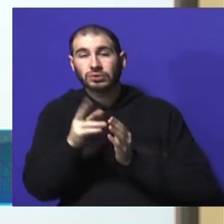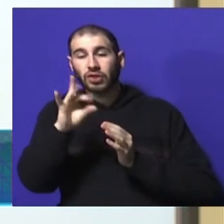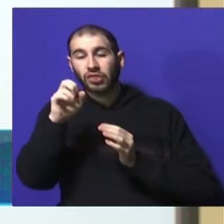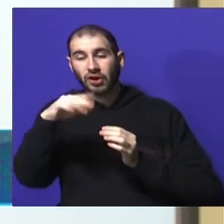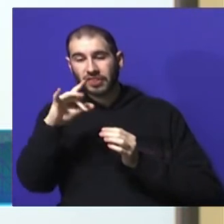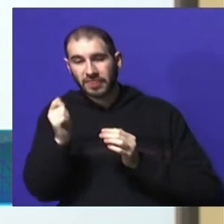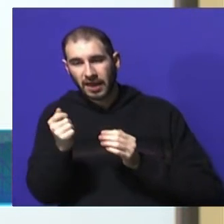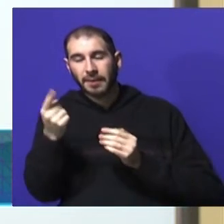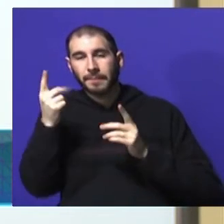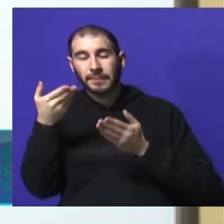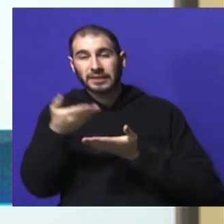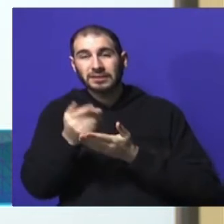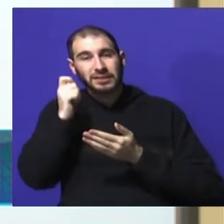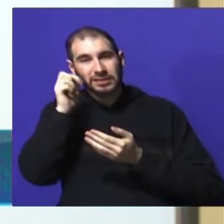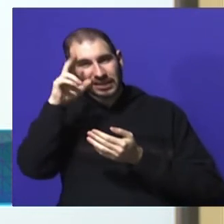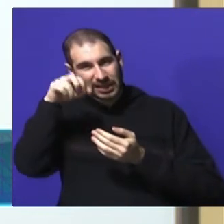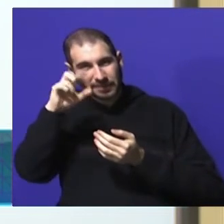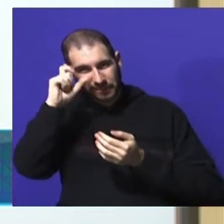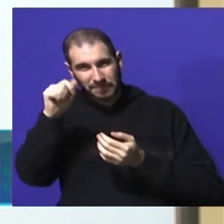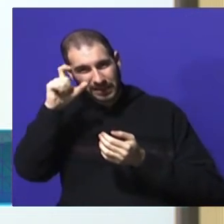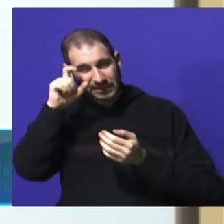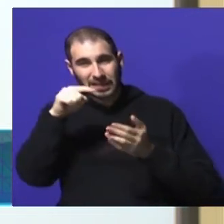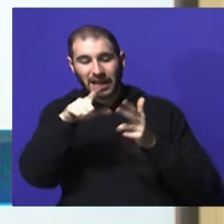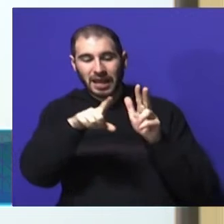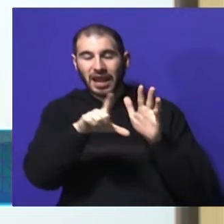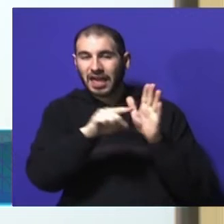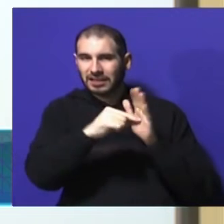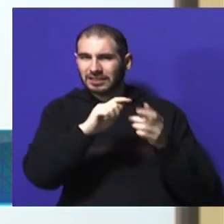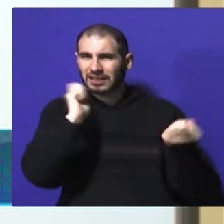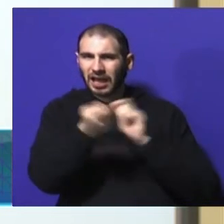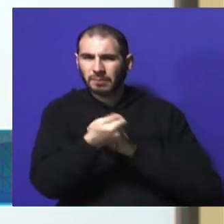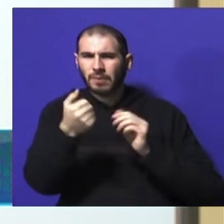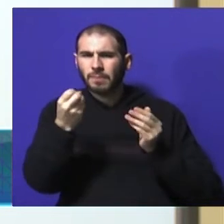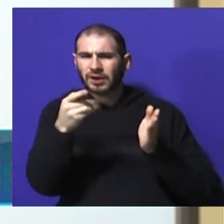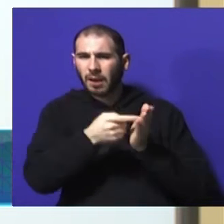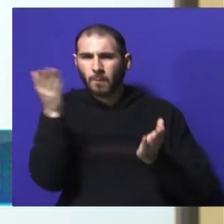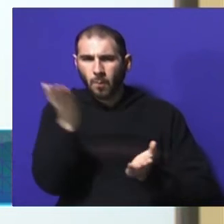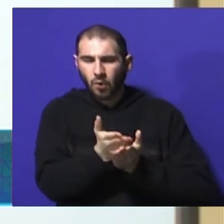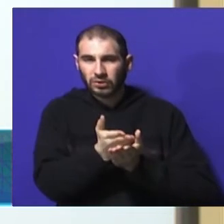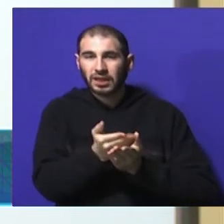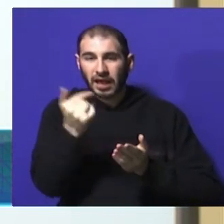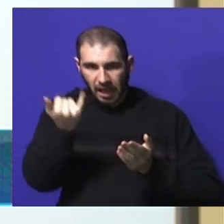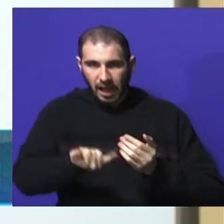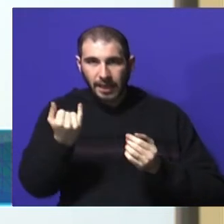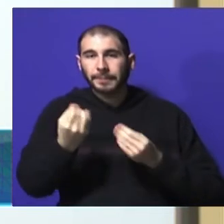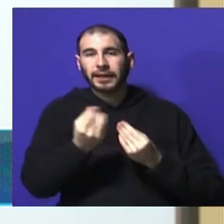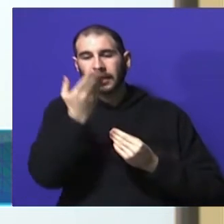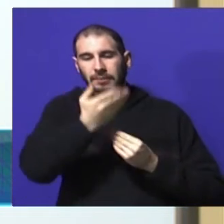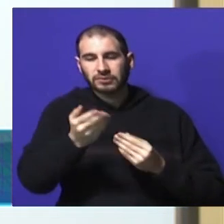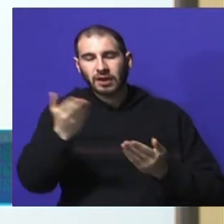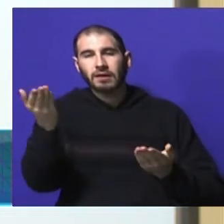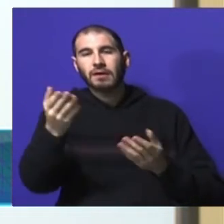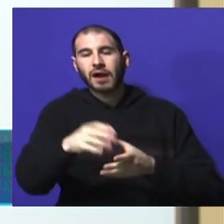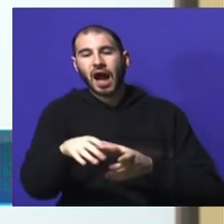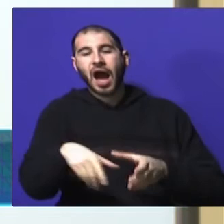y a petición de Greenpeace, una modificación de esta ley, porque esta ley establece multas para aquellos que desmontan.